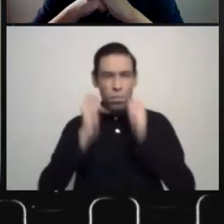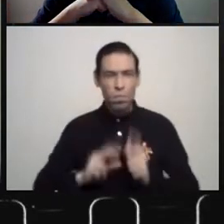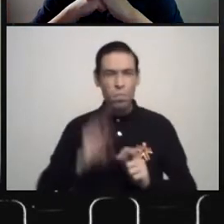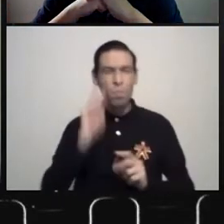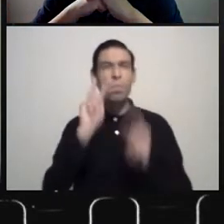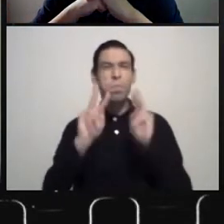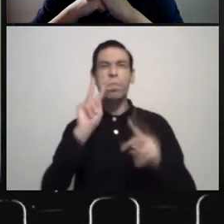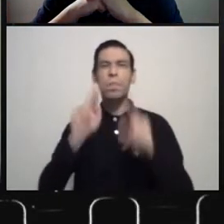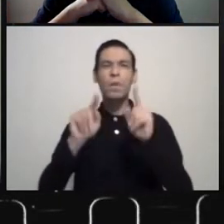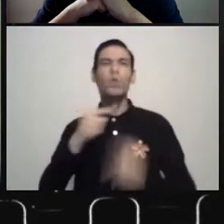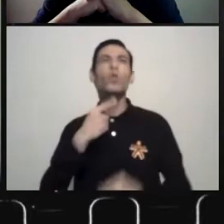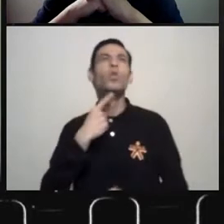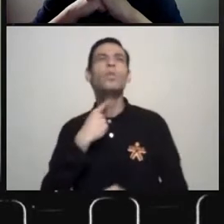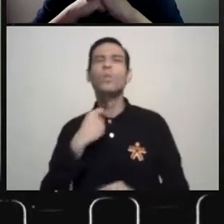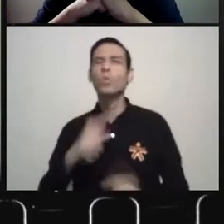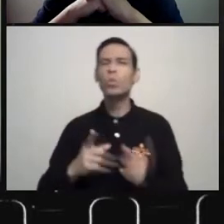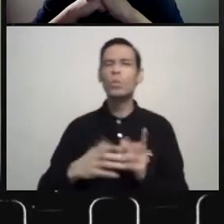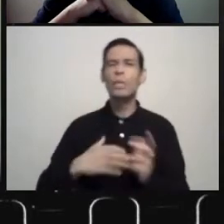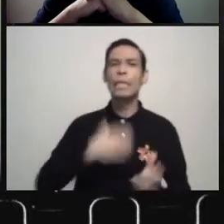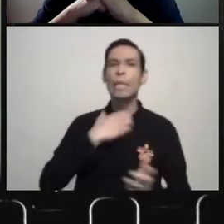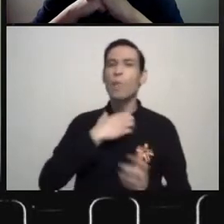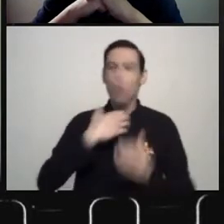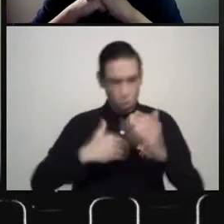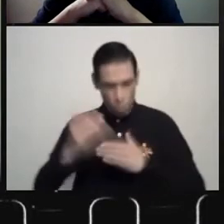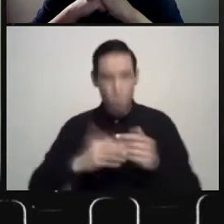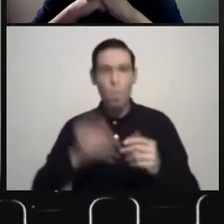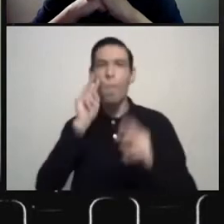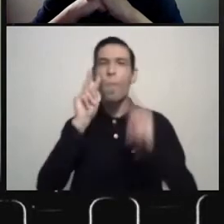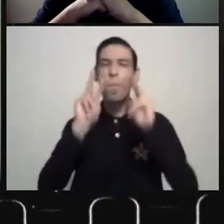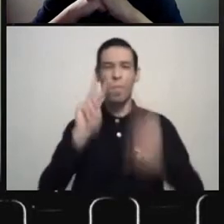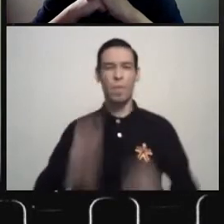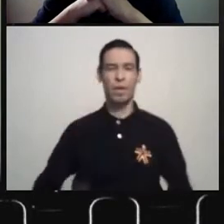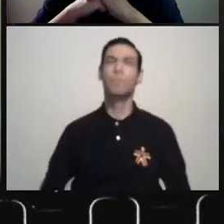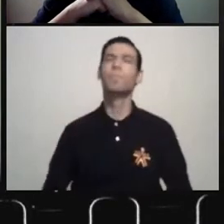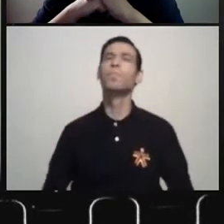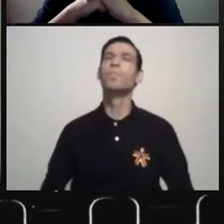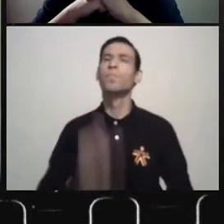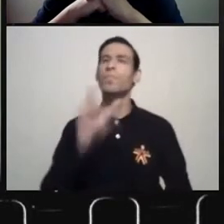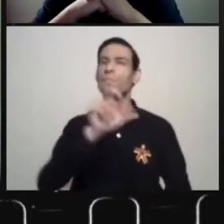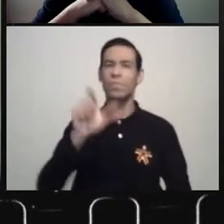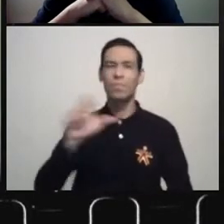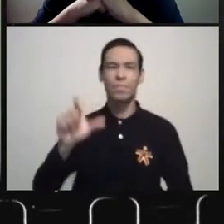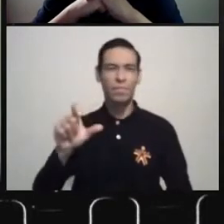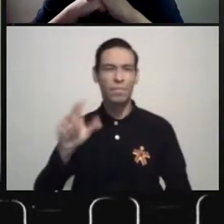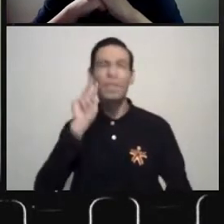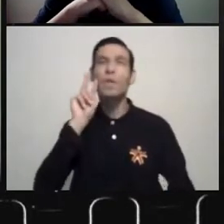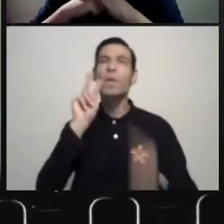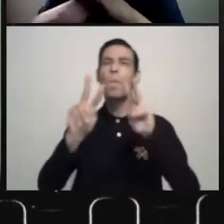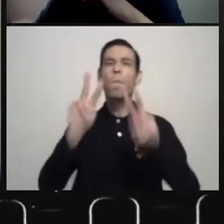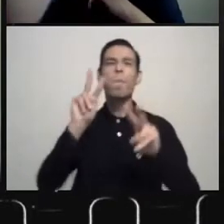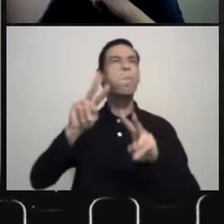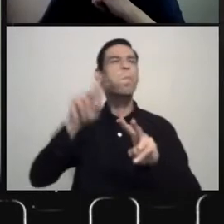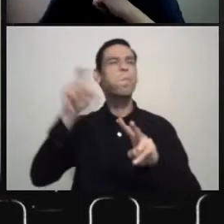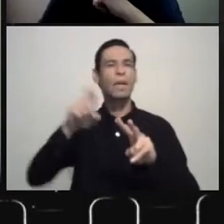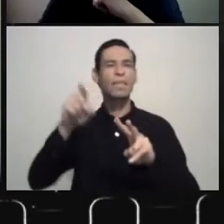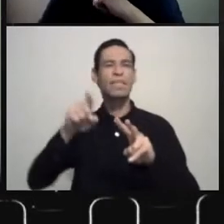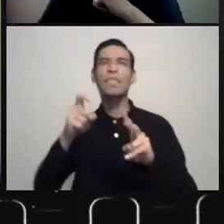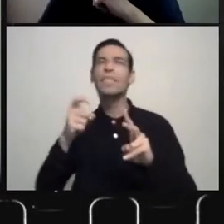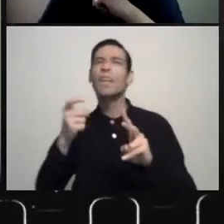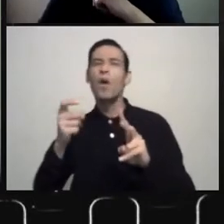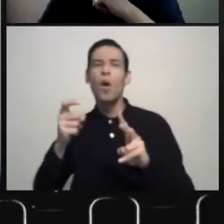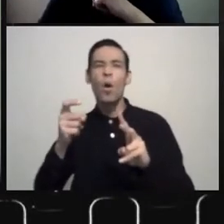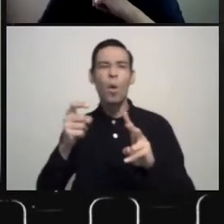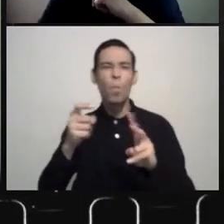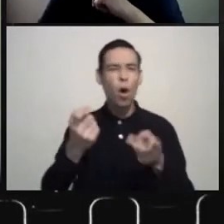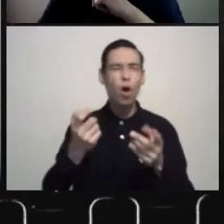del terror, una persona que de pronto ve una película y necesita algo de como algo para coger, algo